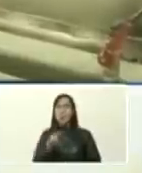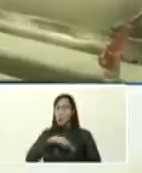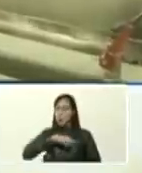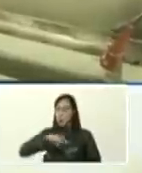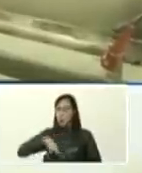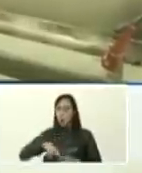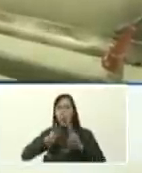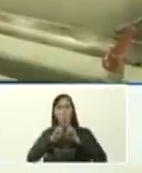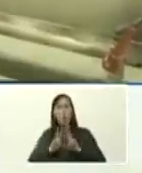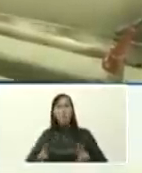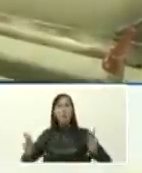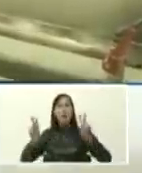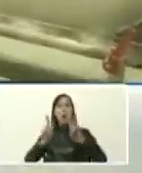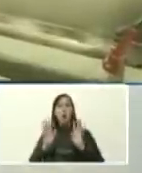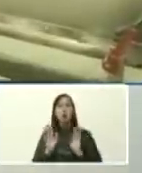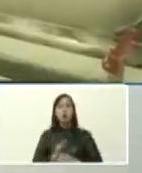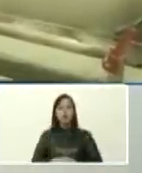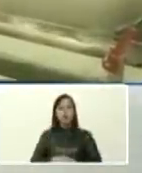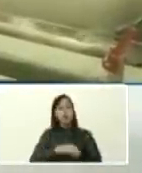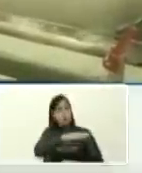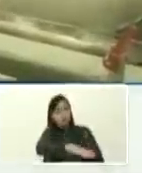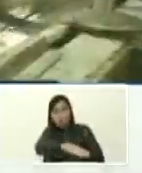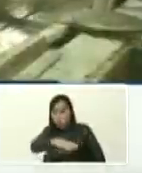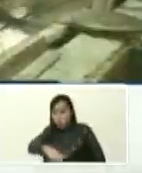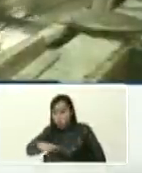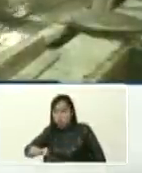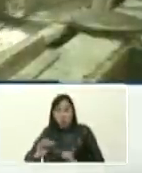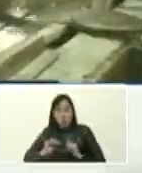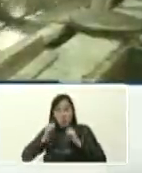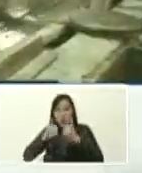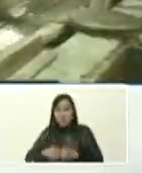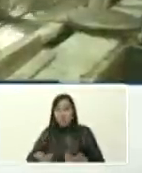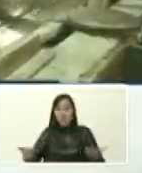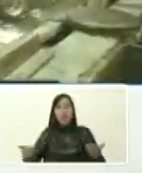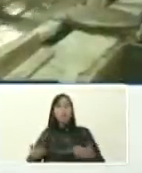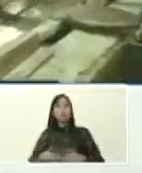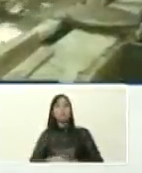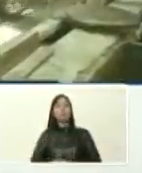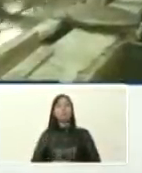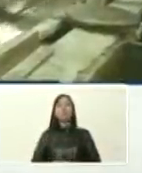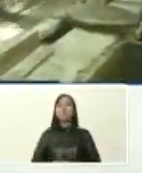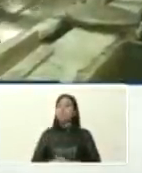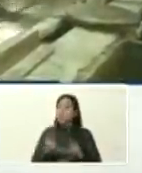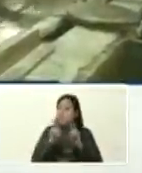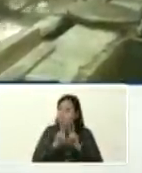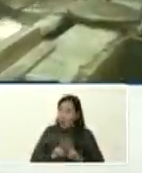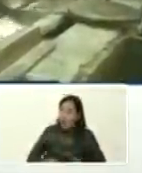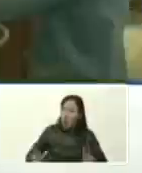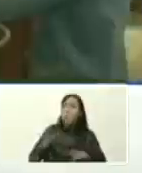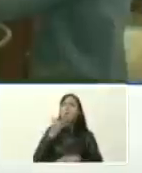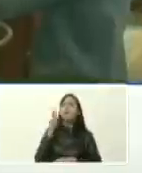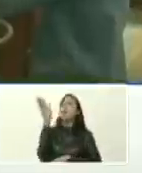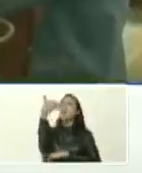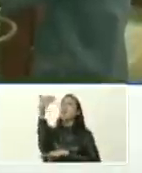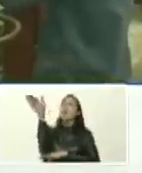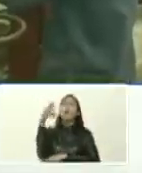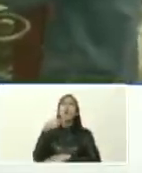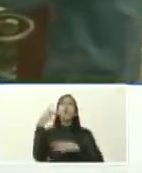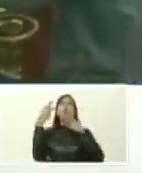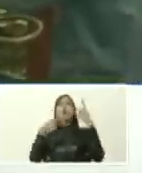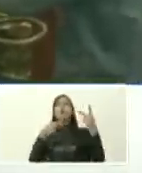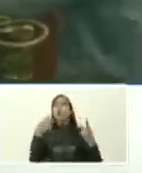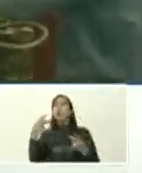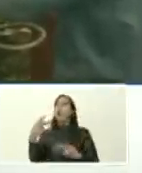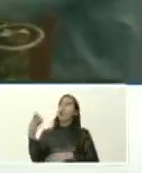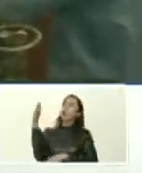valores. Los niños y niñas empiezan queriendo y valorando la bandera, el amarillo, el azul y rojo, y la abrazan y